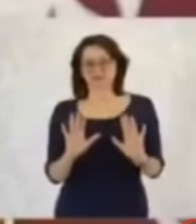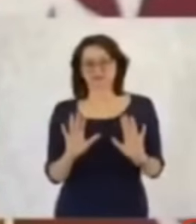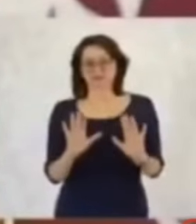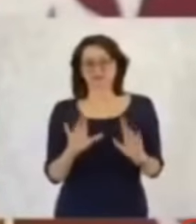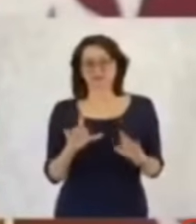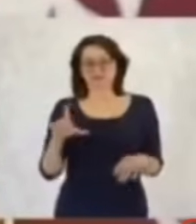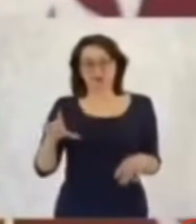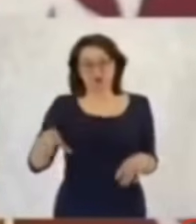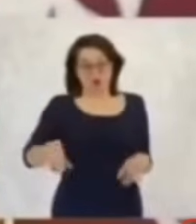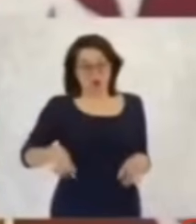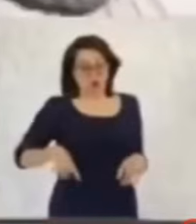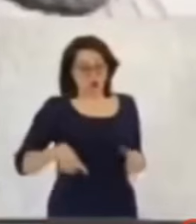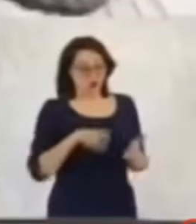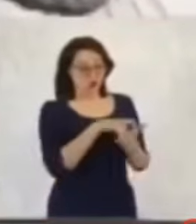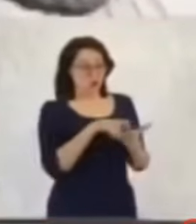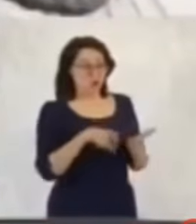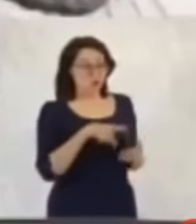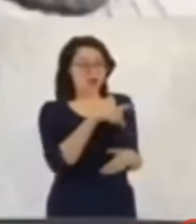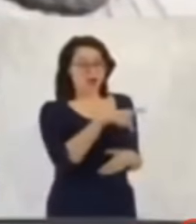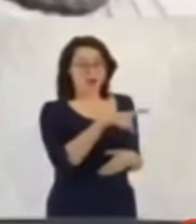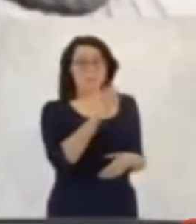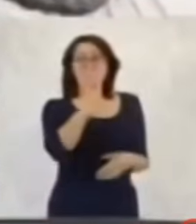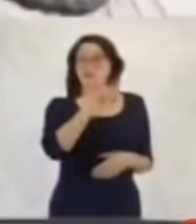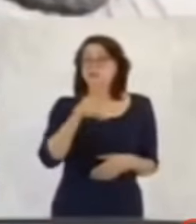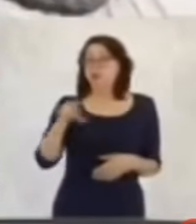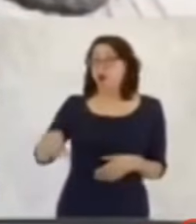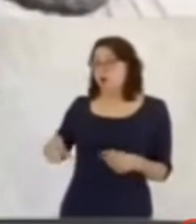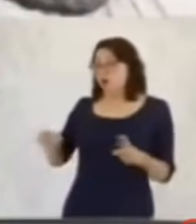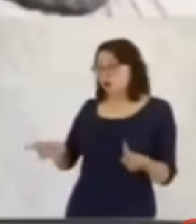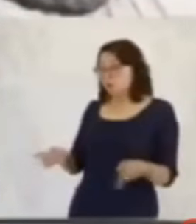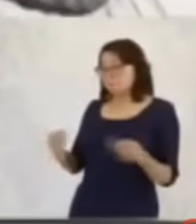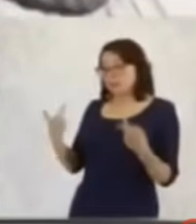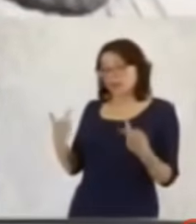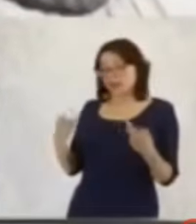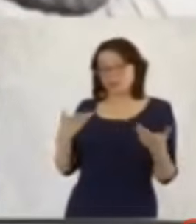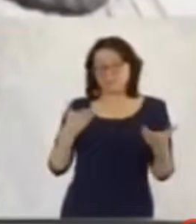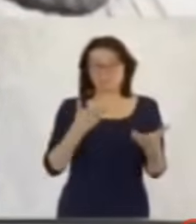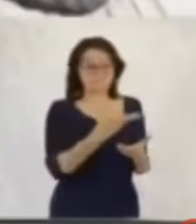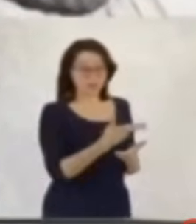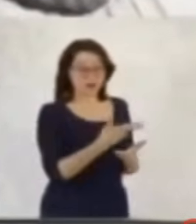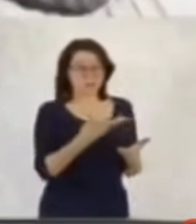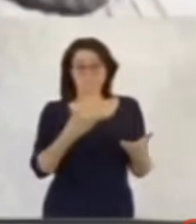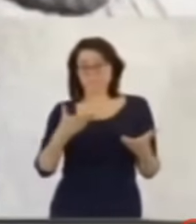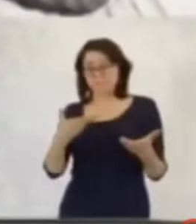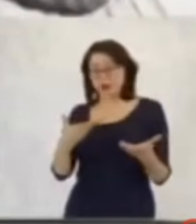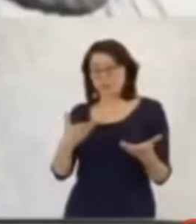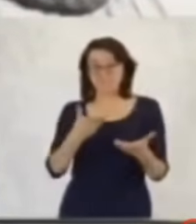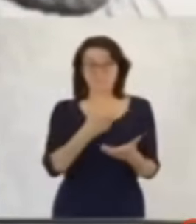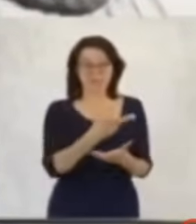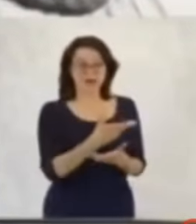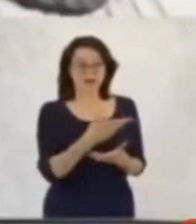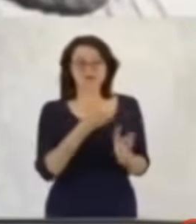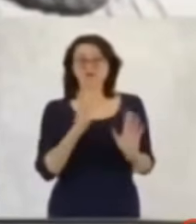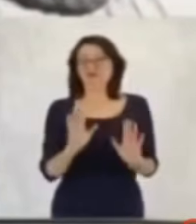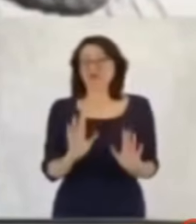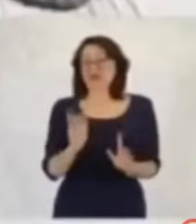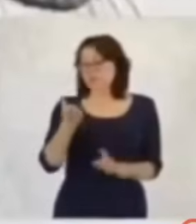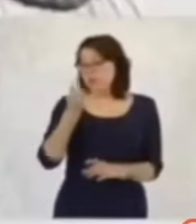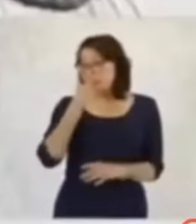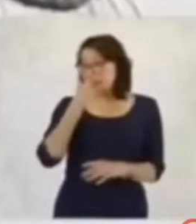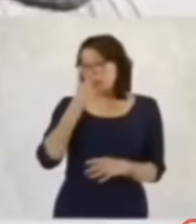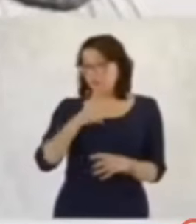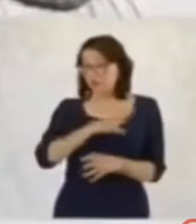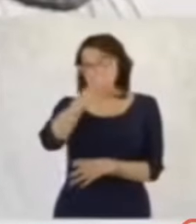ahínco, y no puedes llegar a tratar de llevarte la nota y pensando en que los vas a